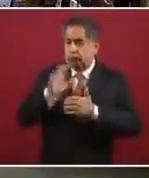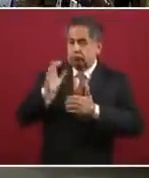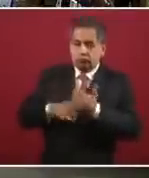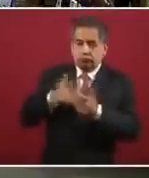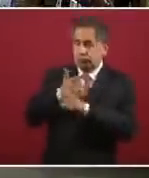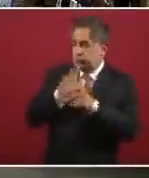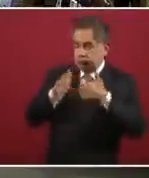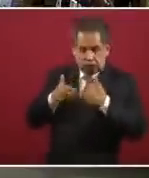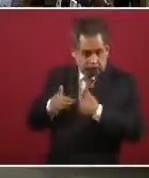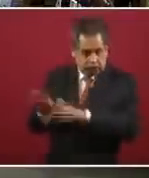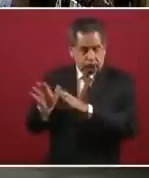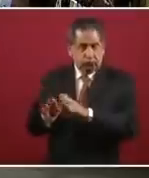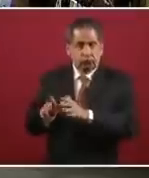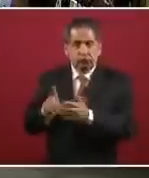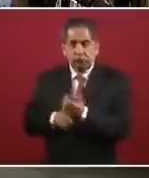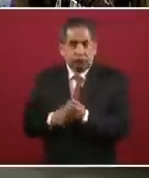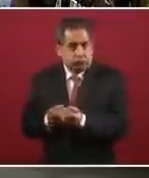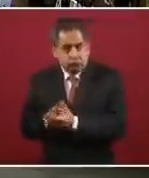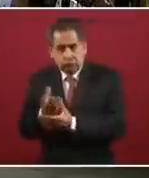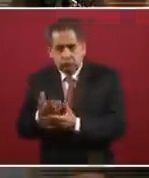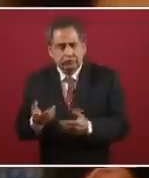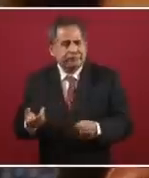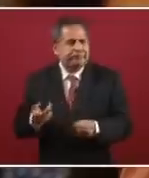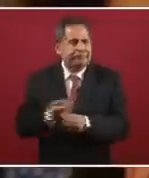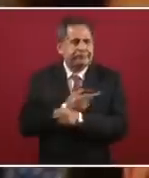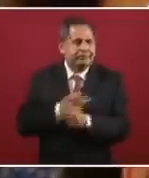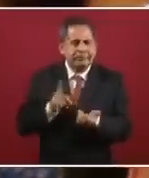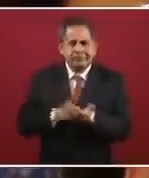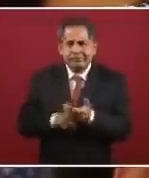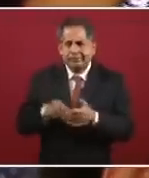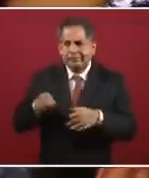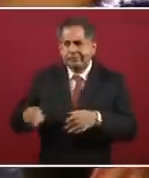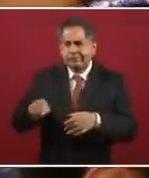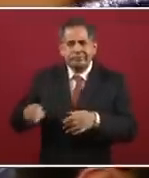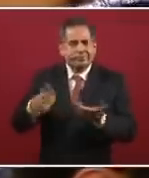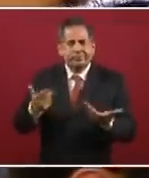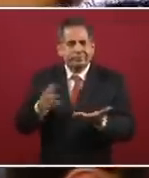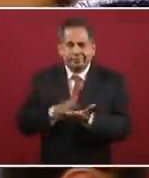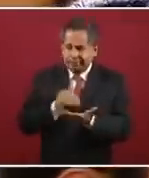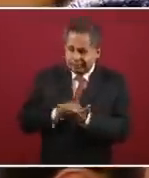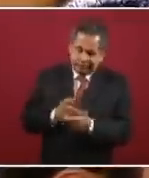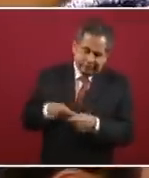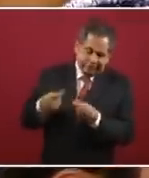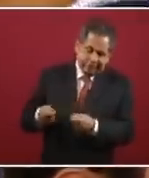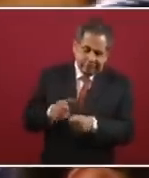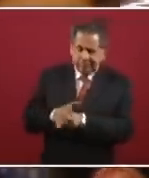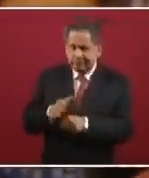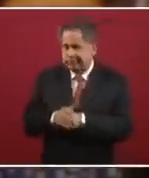están pues por salir. ¿Cuál va a ser su estado migratorio de estos